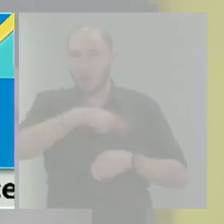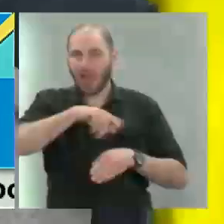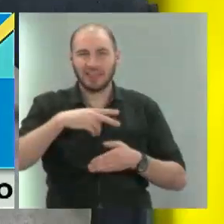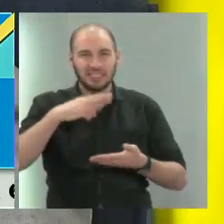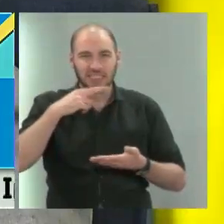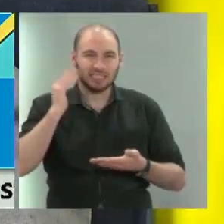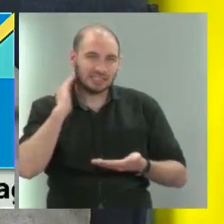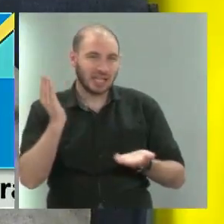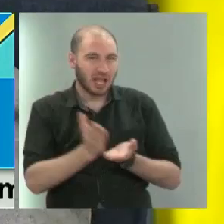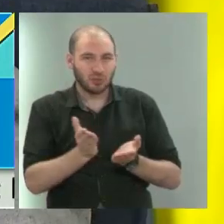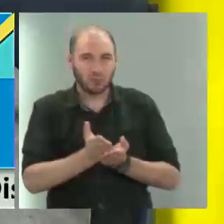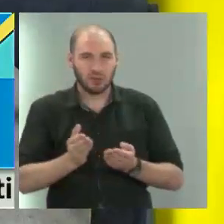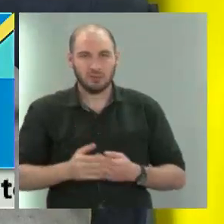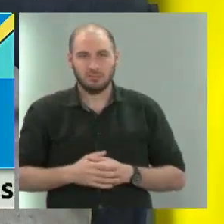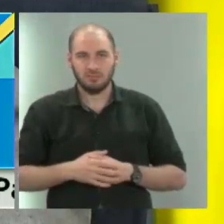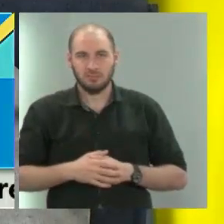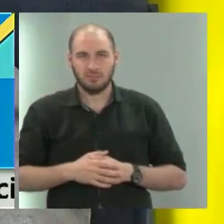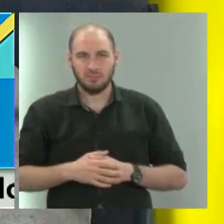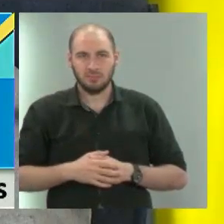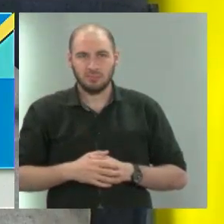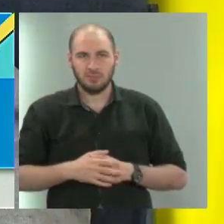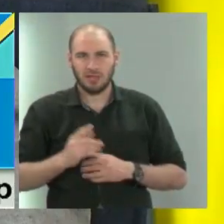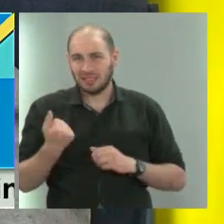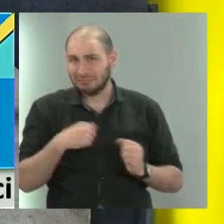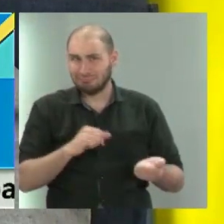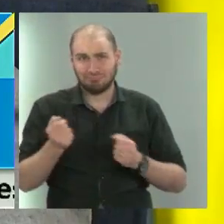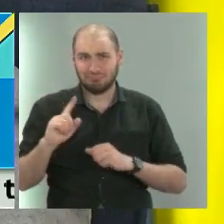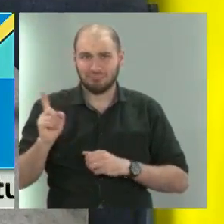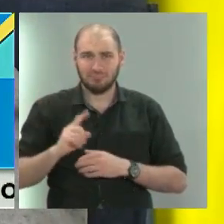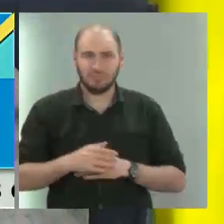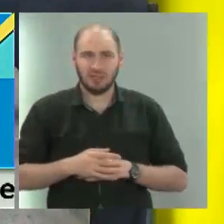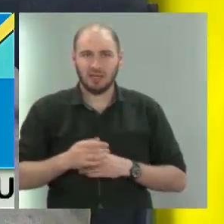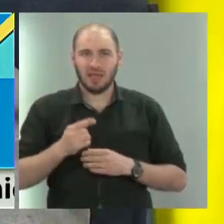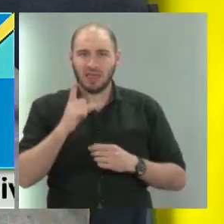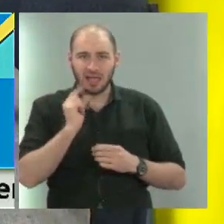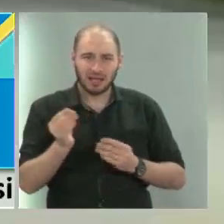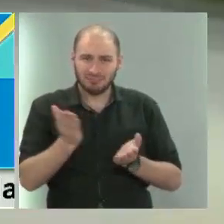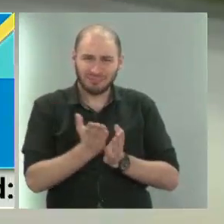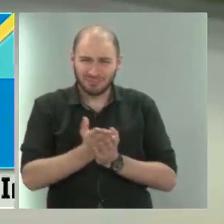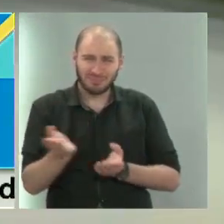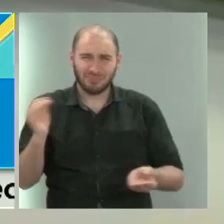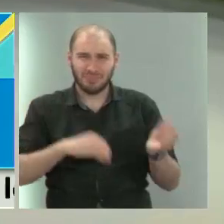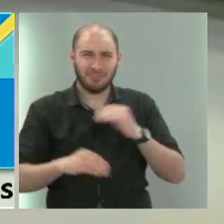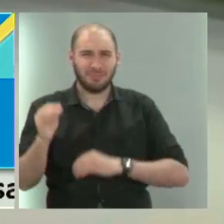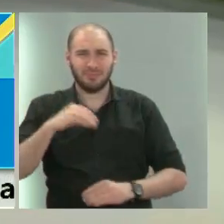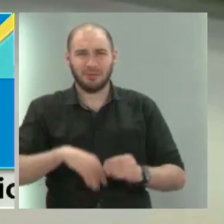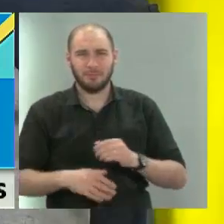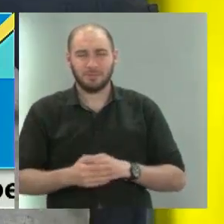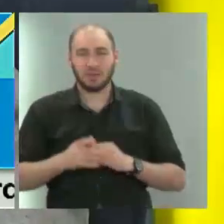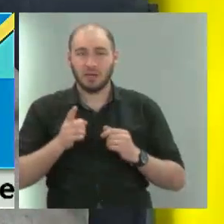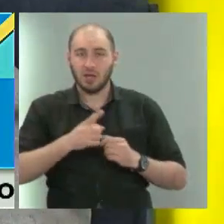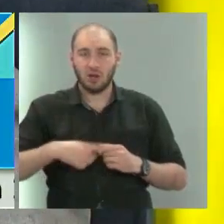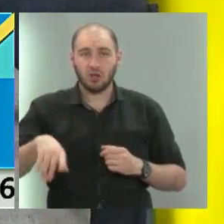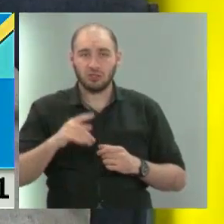16 horas estudiando. Y no se estresan. Cada día estudian más. Y además estuvimos